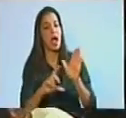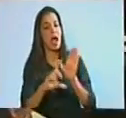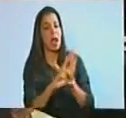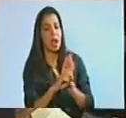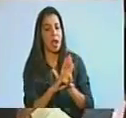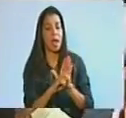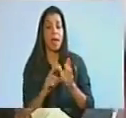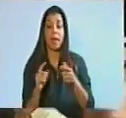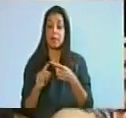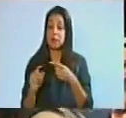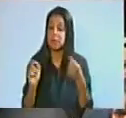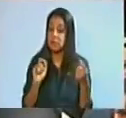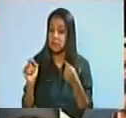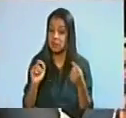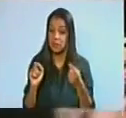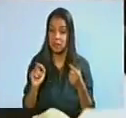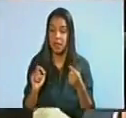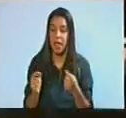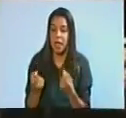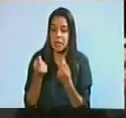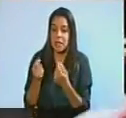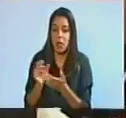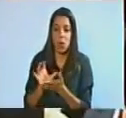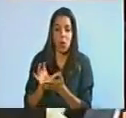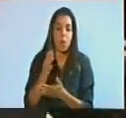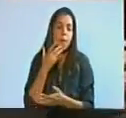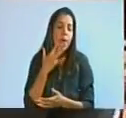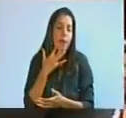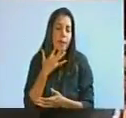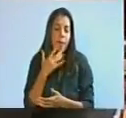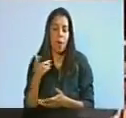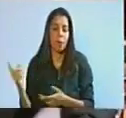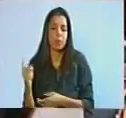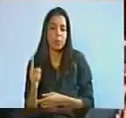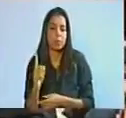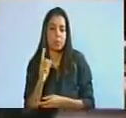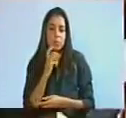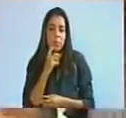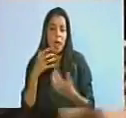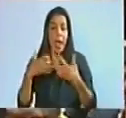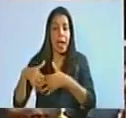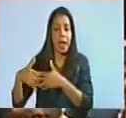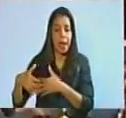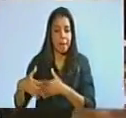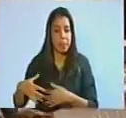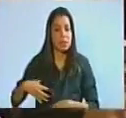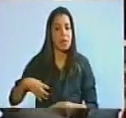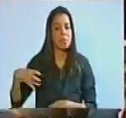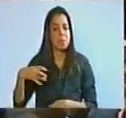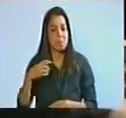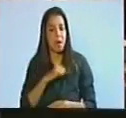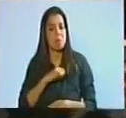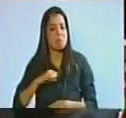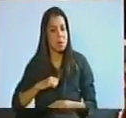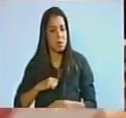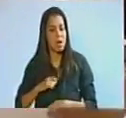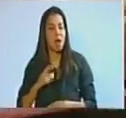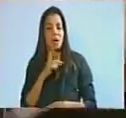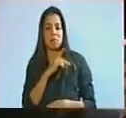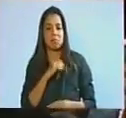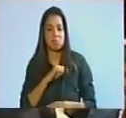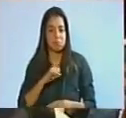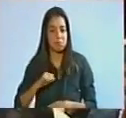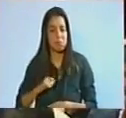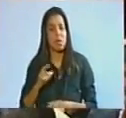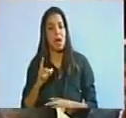un diálogo en el que no excluye la posibilidad de que los sectores empresariales comprometidos con la producción y con